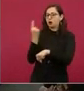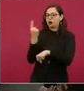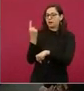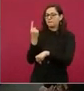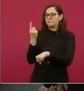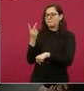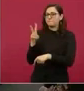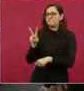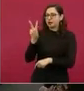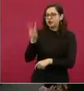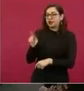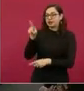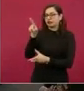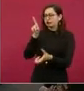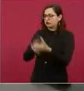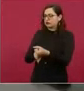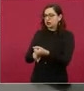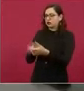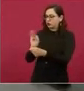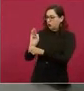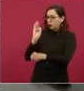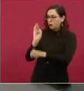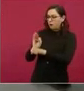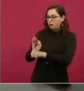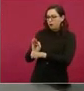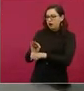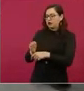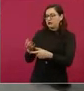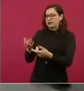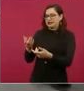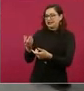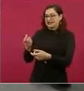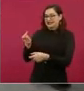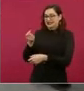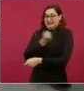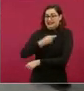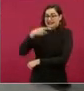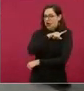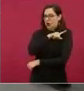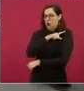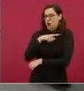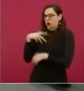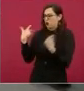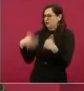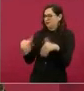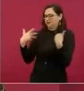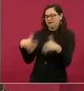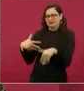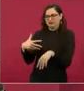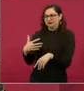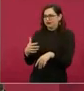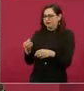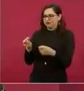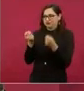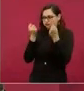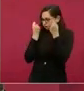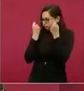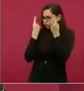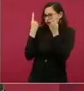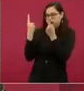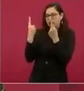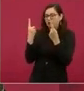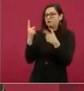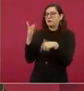seguro social. El NHS es equivalente al Instituto Mexicano en Seguro Social y que era una de las